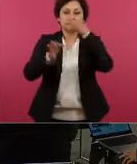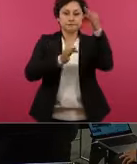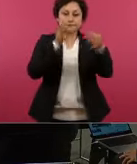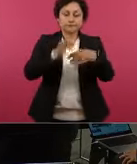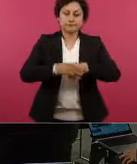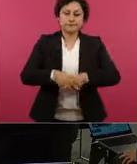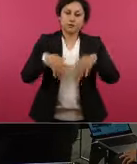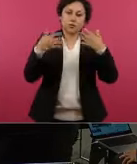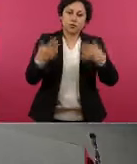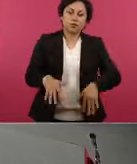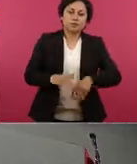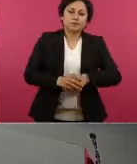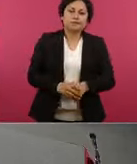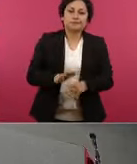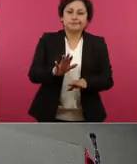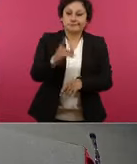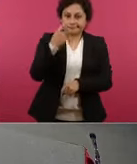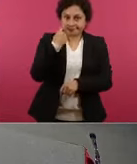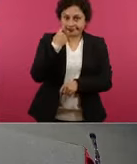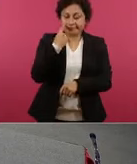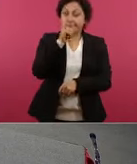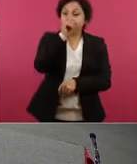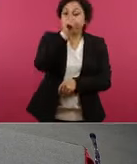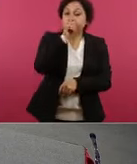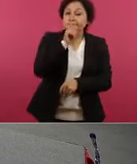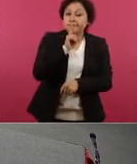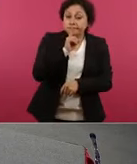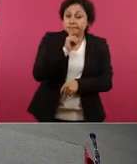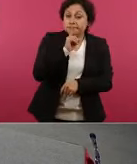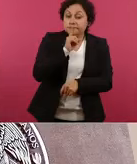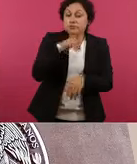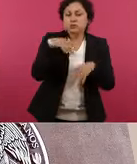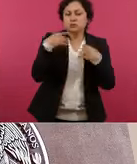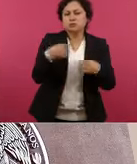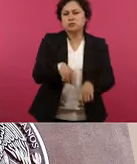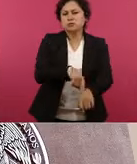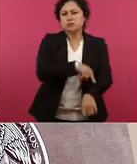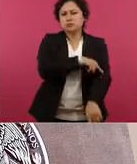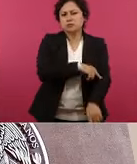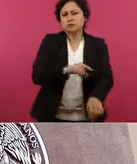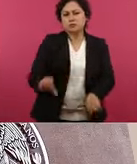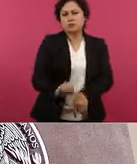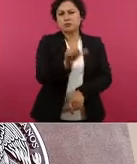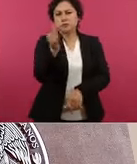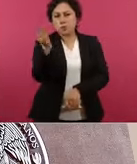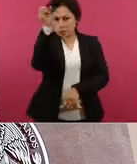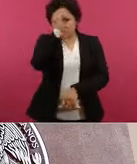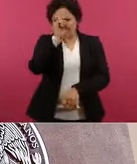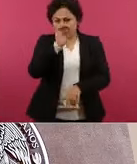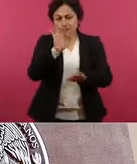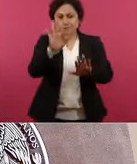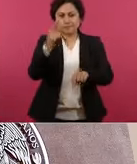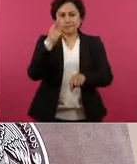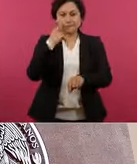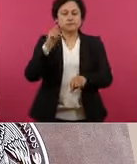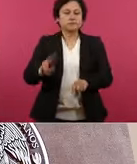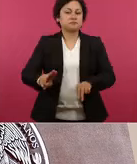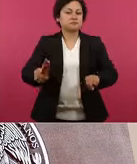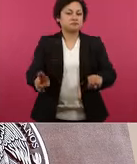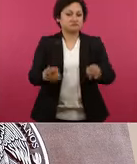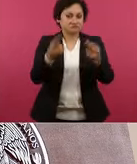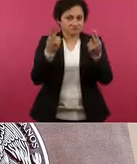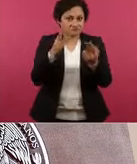Bueno, una mentira de tres ceros de más. La otra opinión. En una muestra más de humor involuntario, el diario La